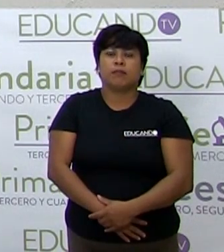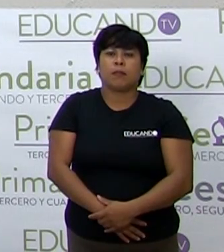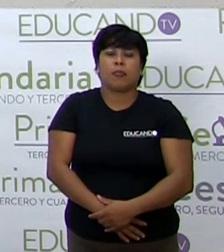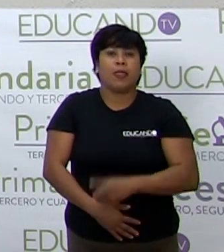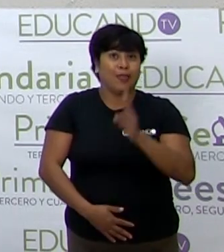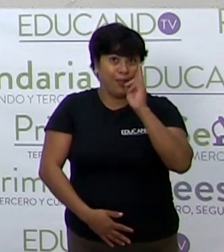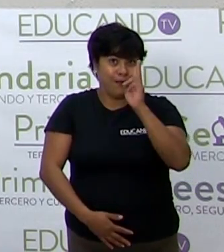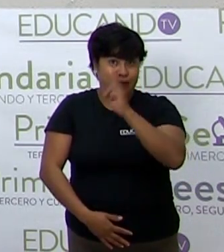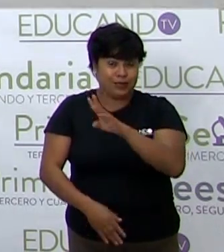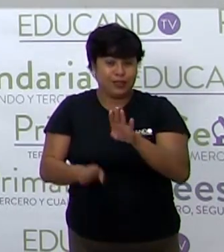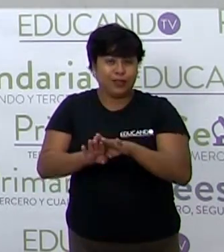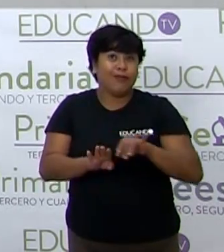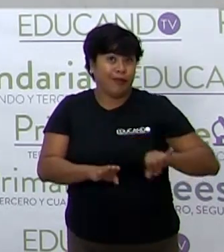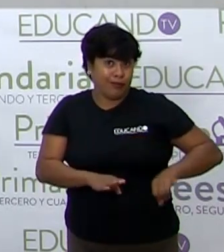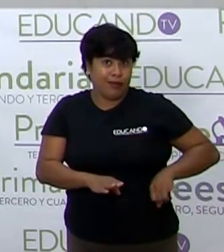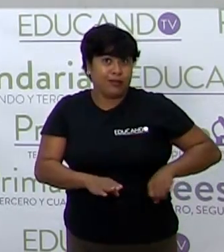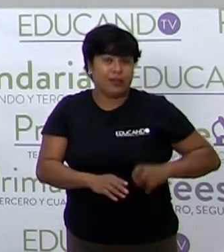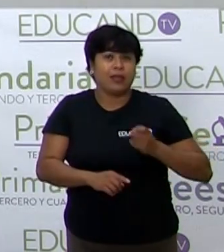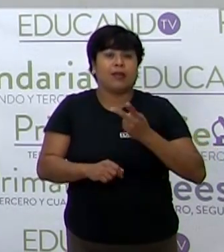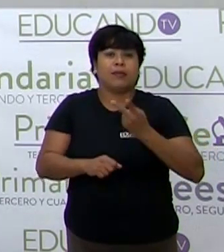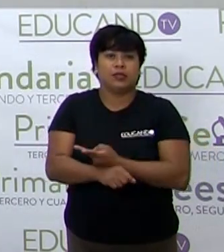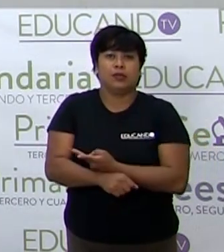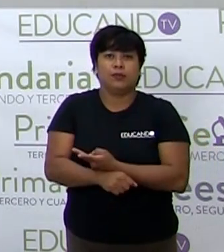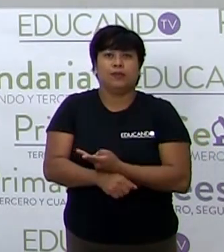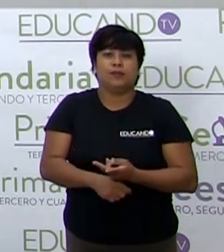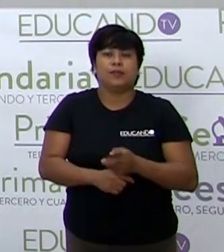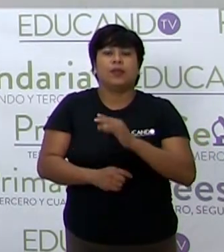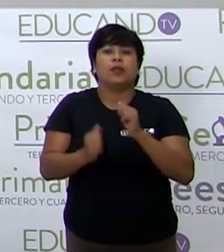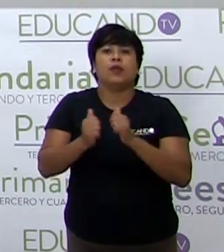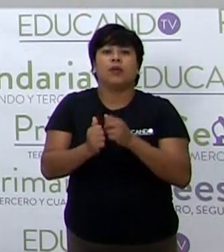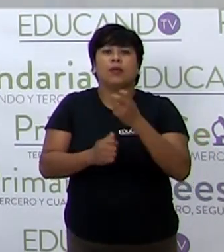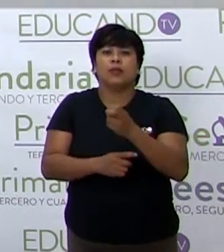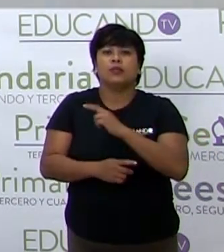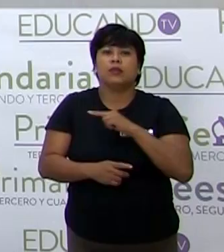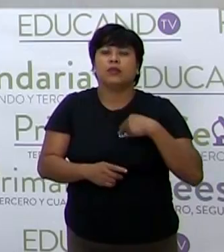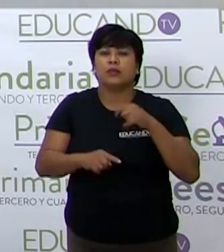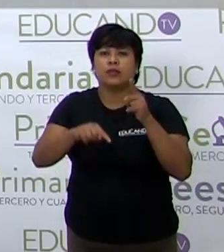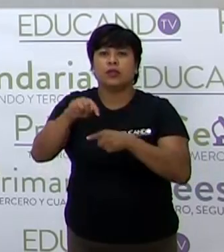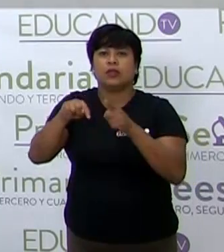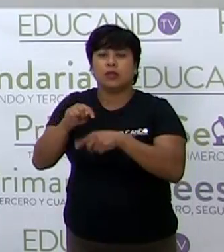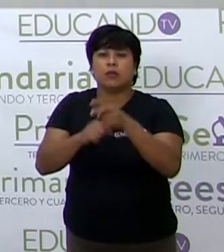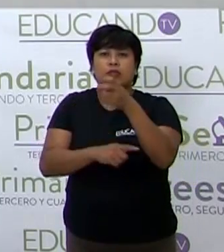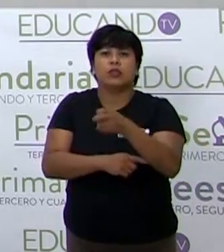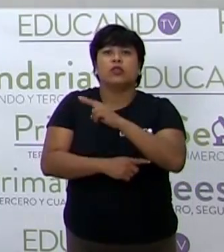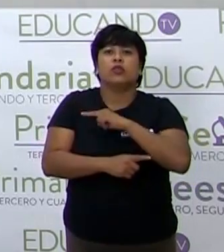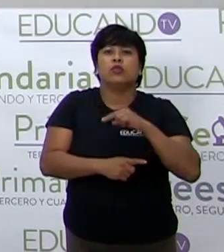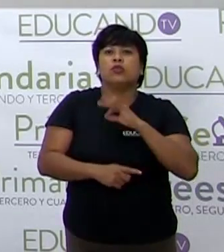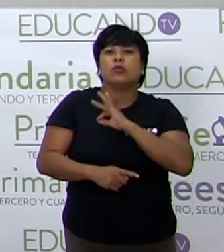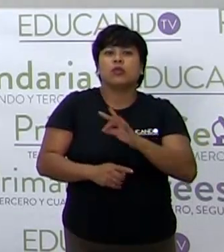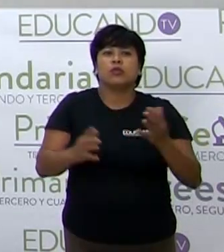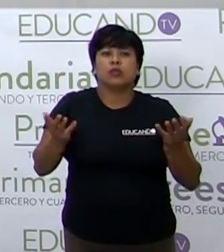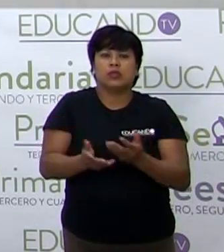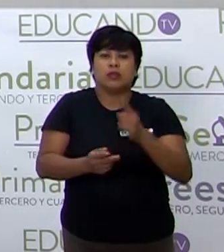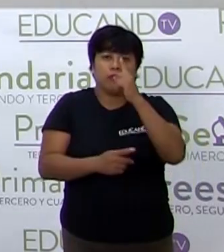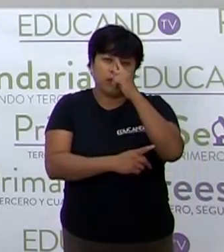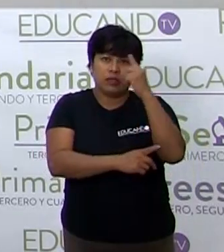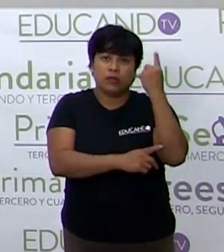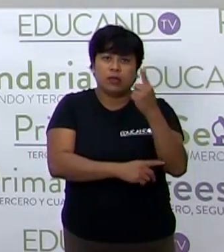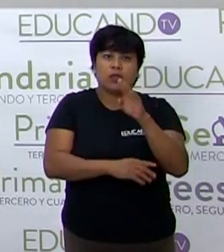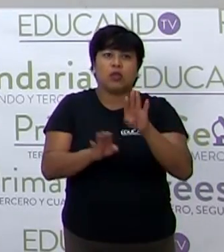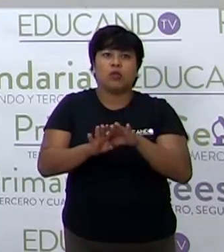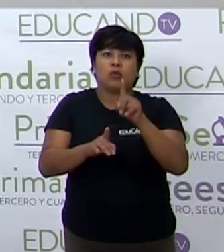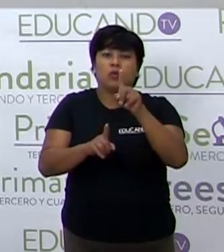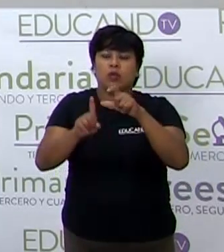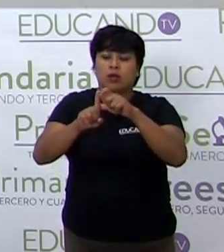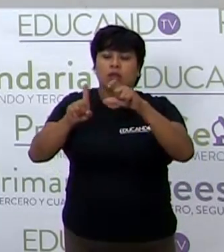¿Te das cuenta de algo interesante que sucedió? Si le quitamos esta parte, podemos formar fácilmente un